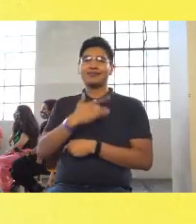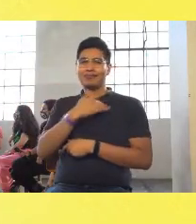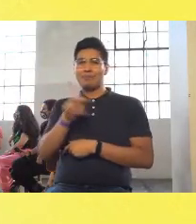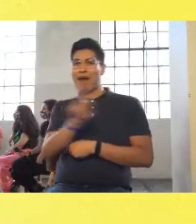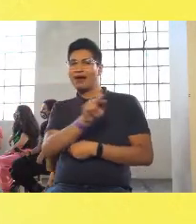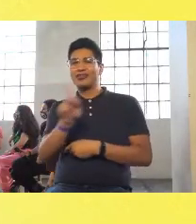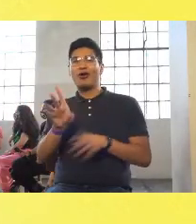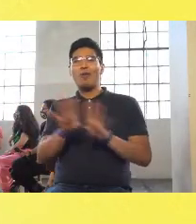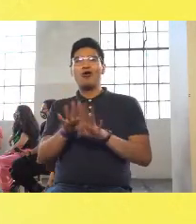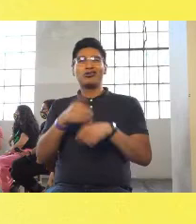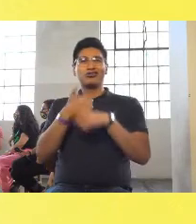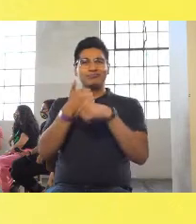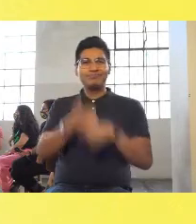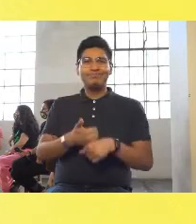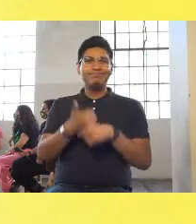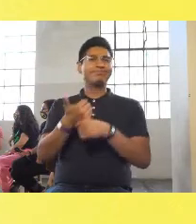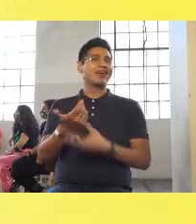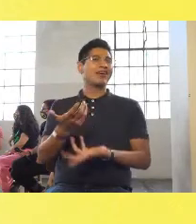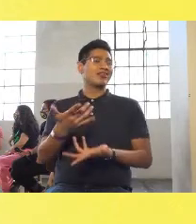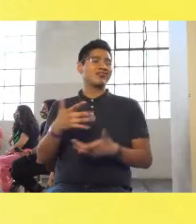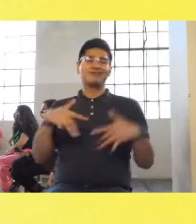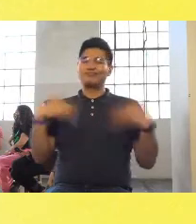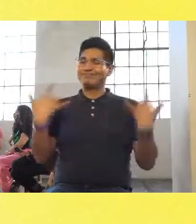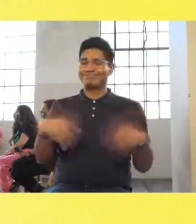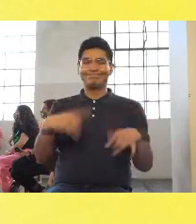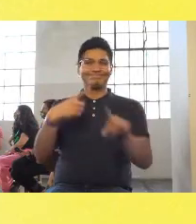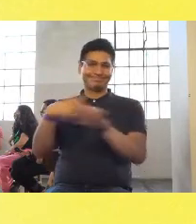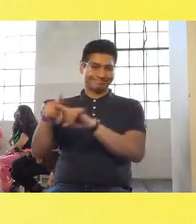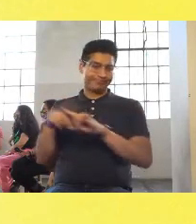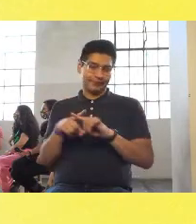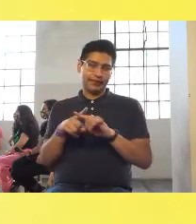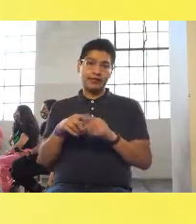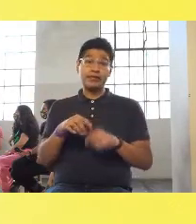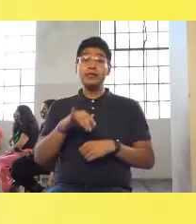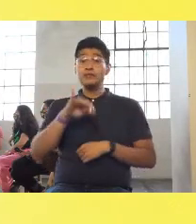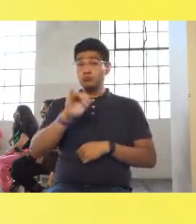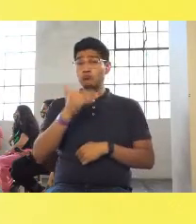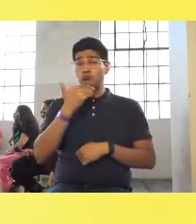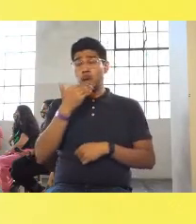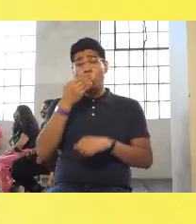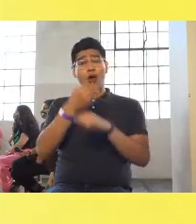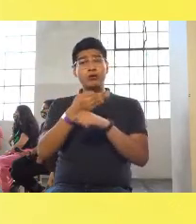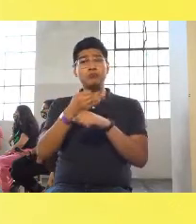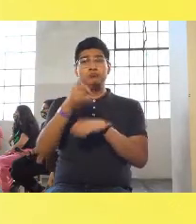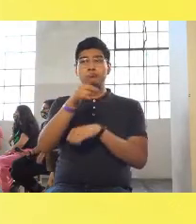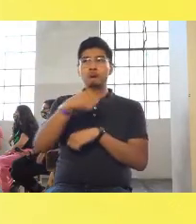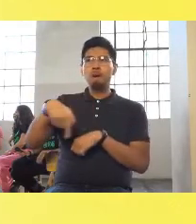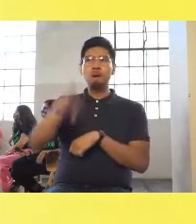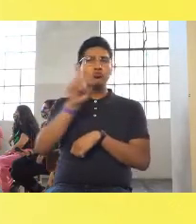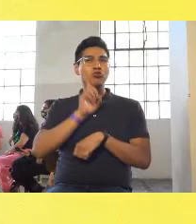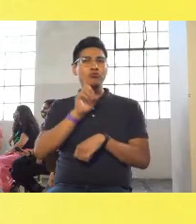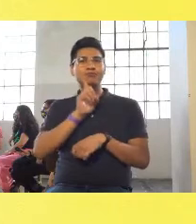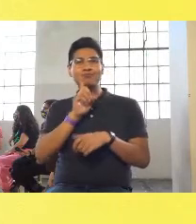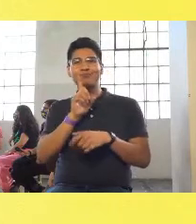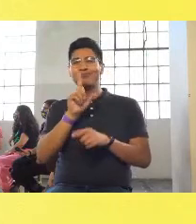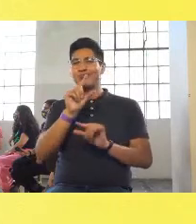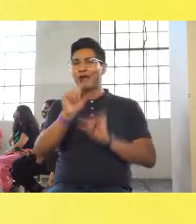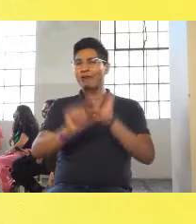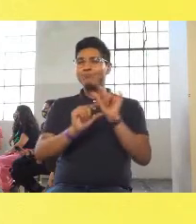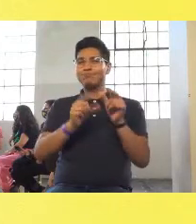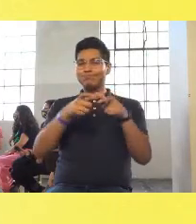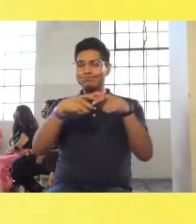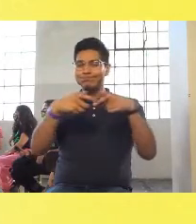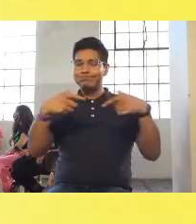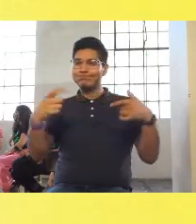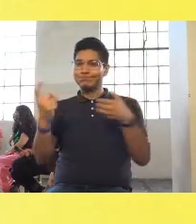Entonces, sí, creo que encontrar gente como mujeres bonitas donde puedas construir es, no sé, te cambia muy cañón, ¿no?